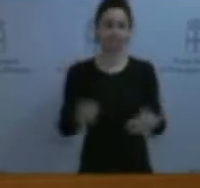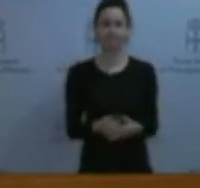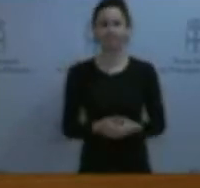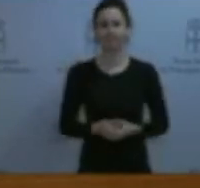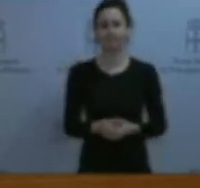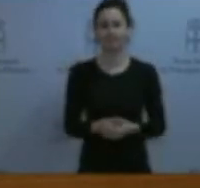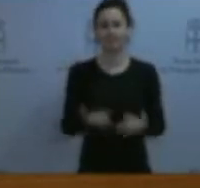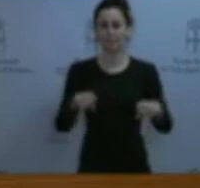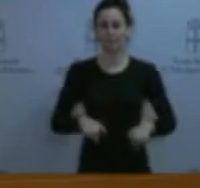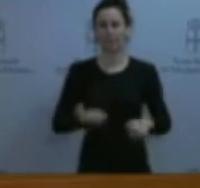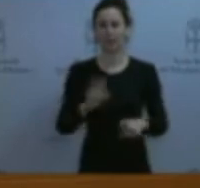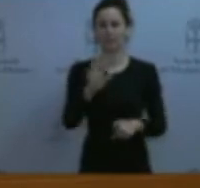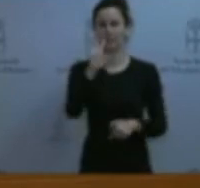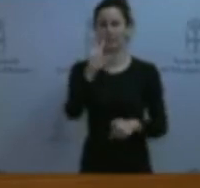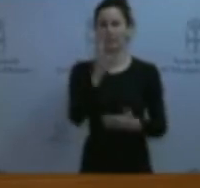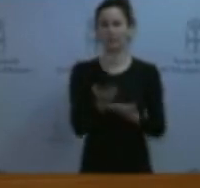Aquí nuestra quinta propuesta.